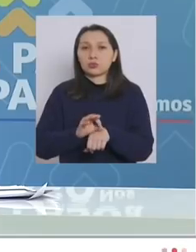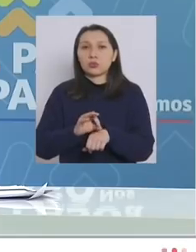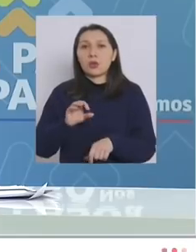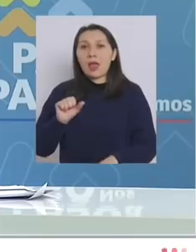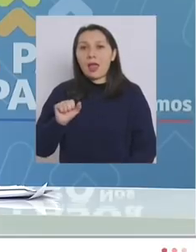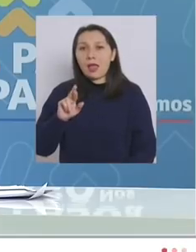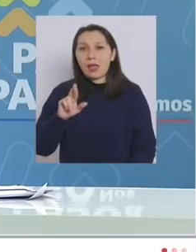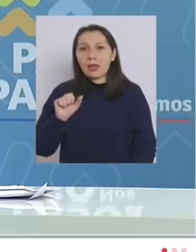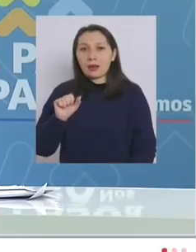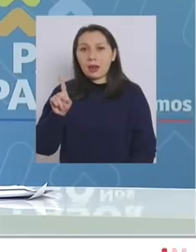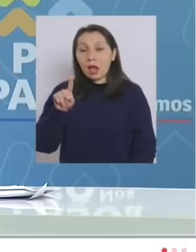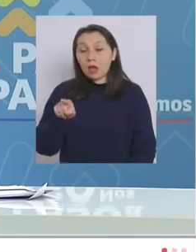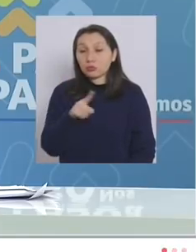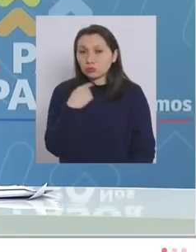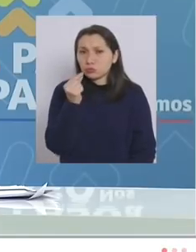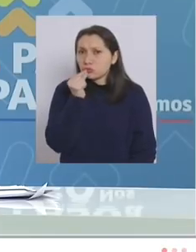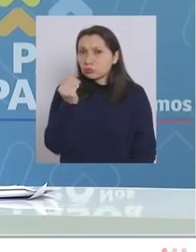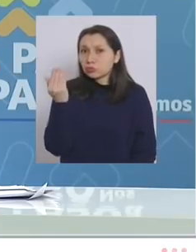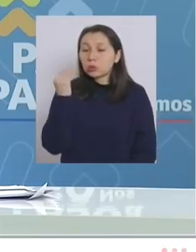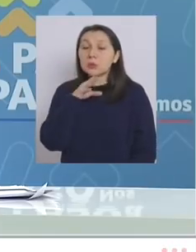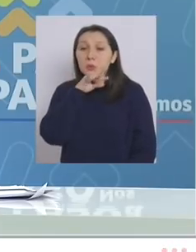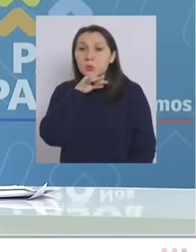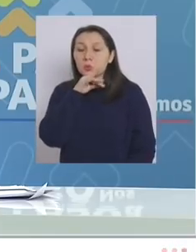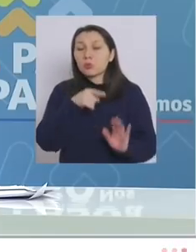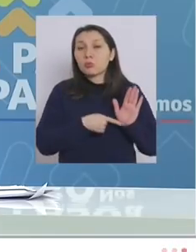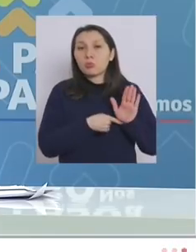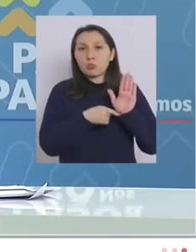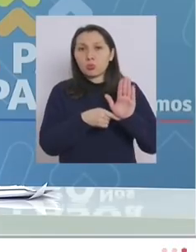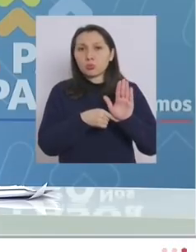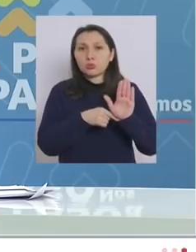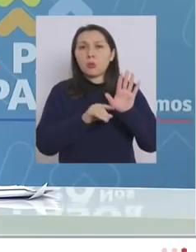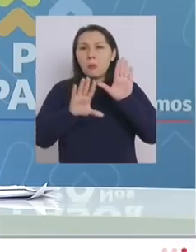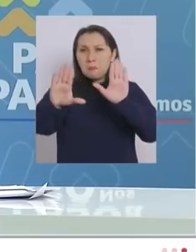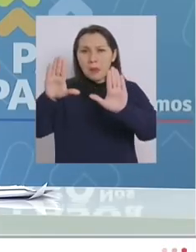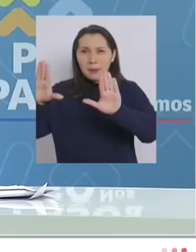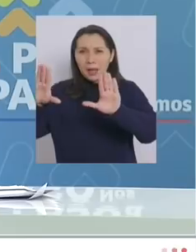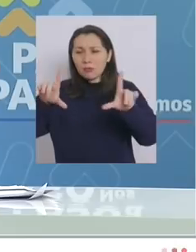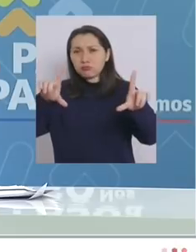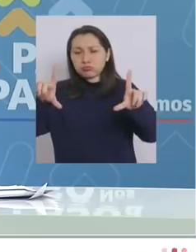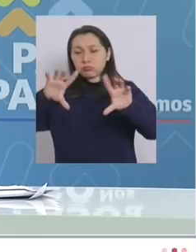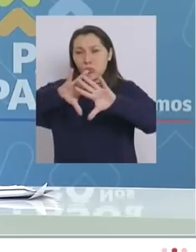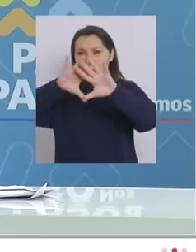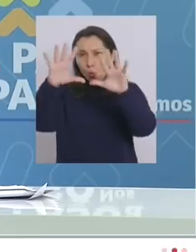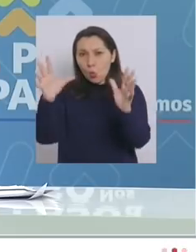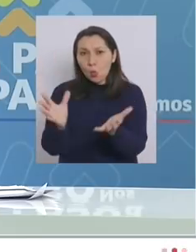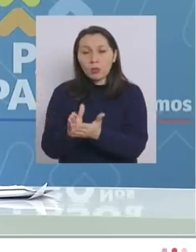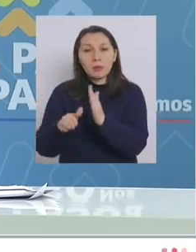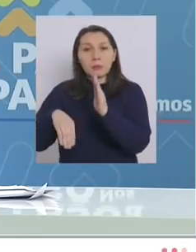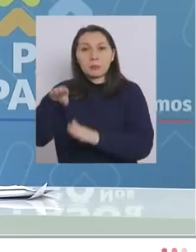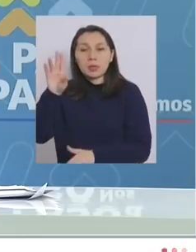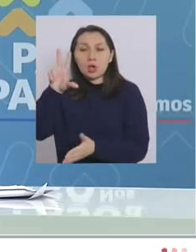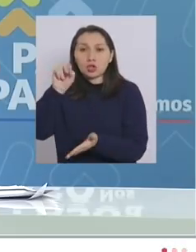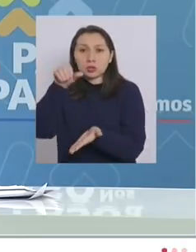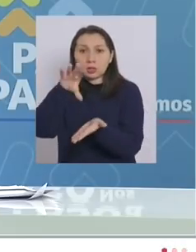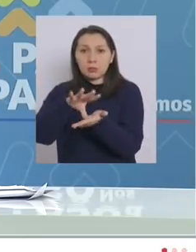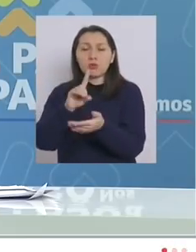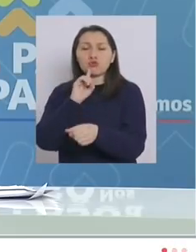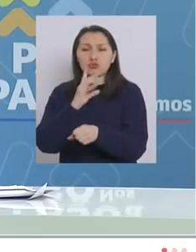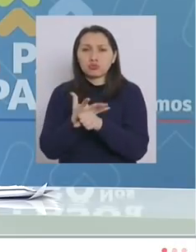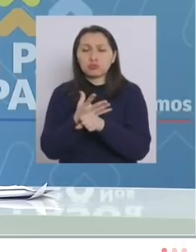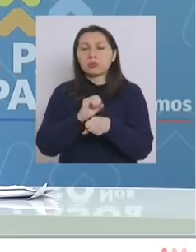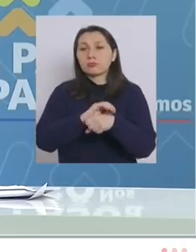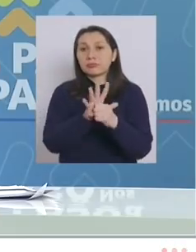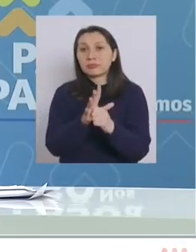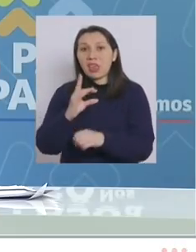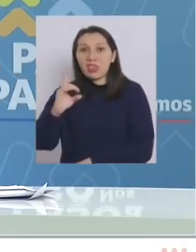Rafael Araoz. Nosotros hace pocos minutos atrás mostramos un mapa de todo el mundo. Hay más de 80 países donde está presente